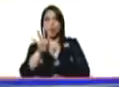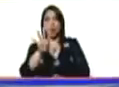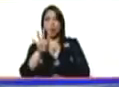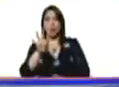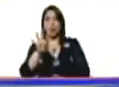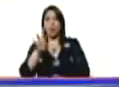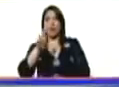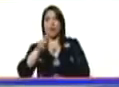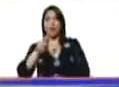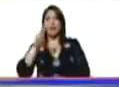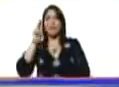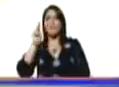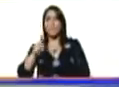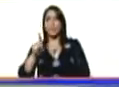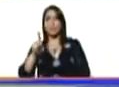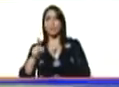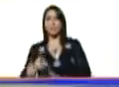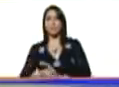G4RP.